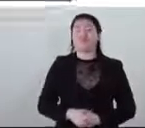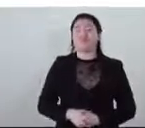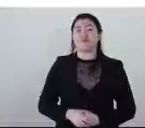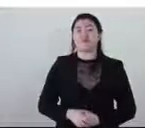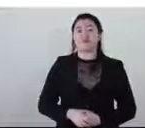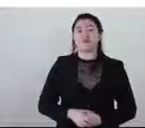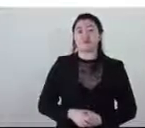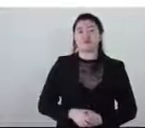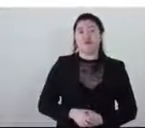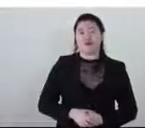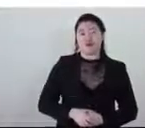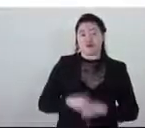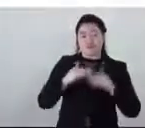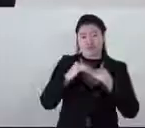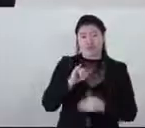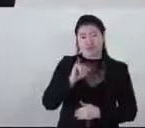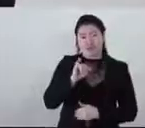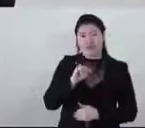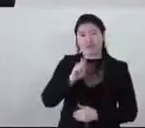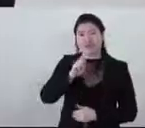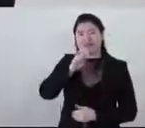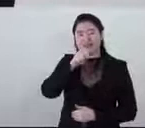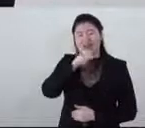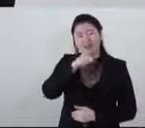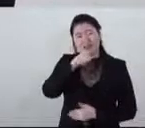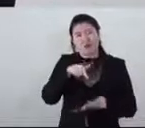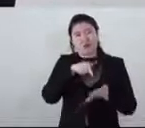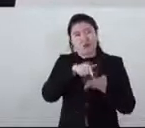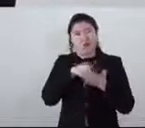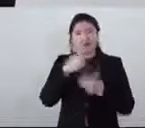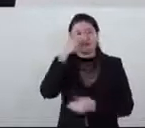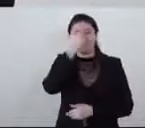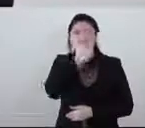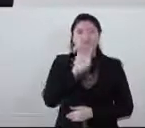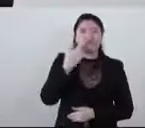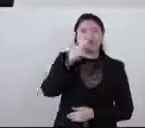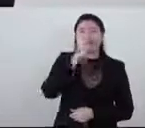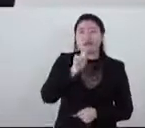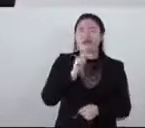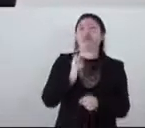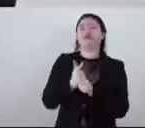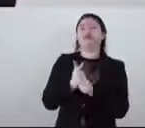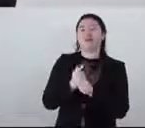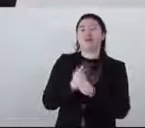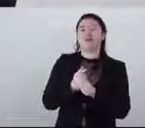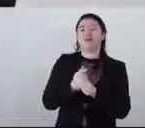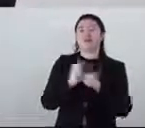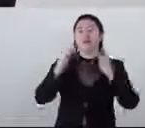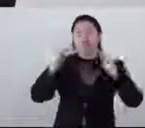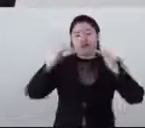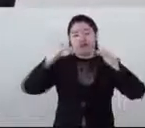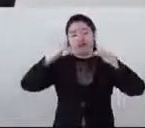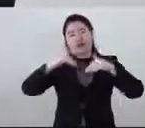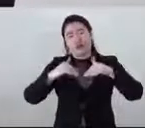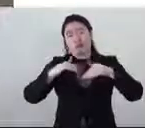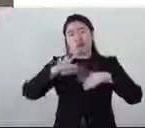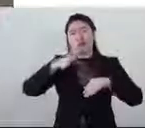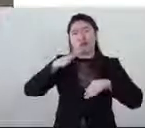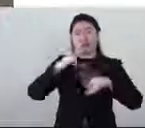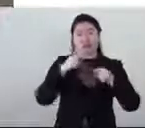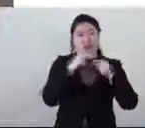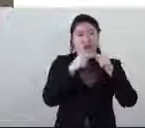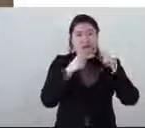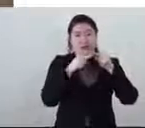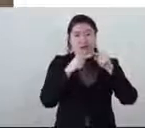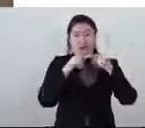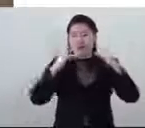Inciso I, derivado de la evaluación estructural en el lugar del incidente, se identificó que el puente colapsó aproximadamente en la mitad del